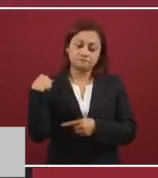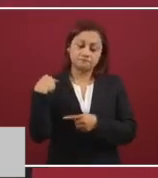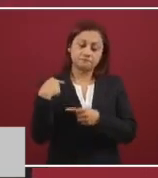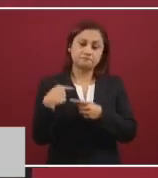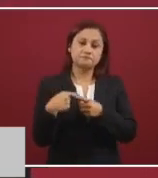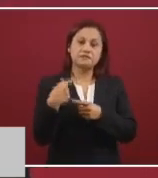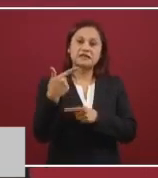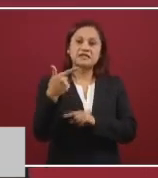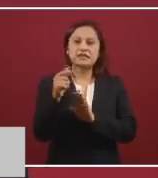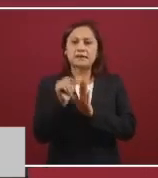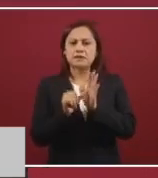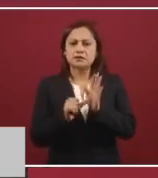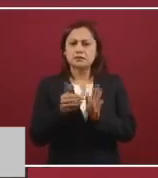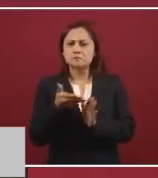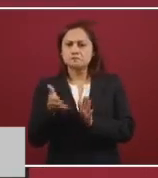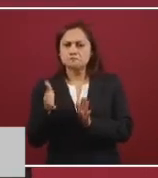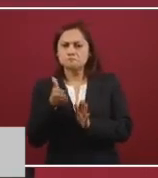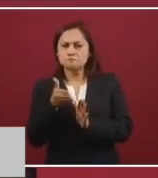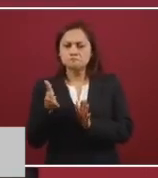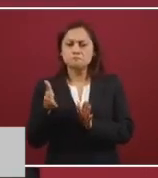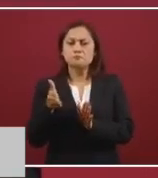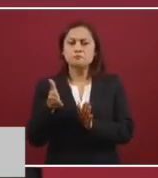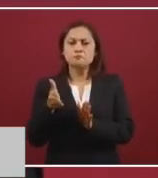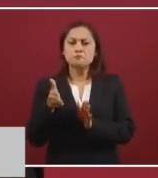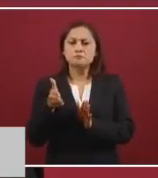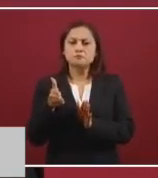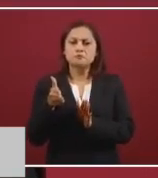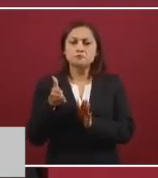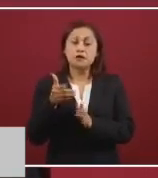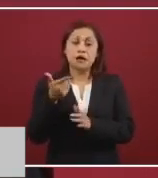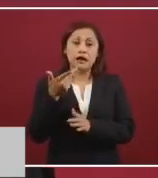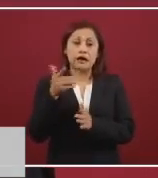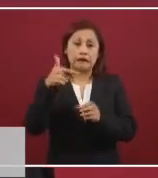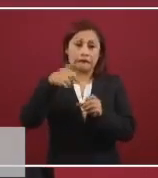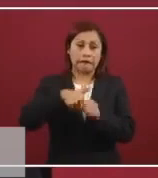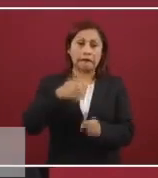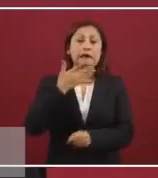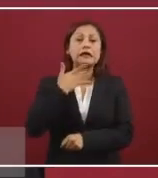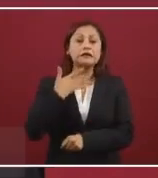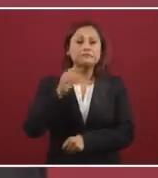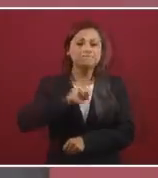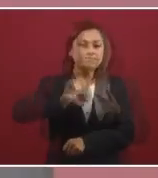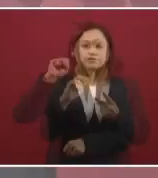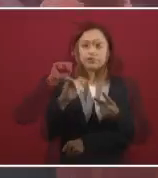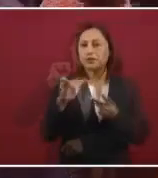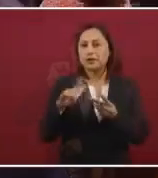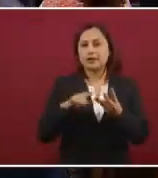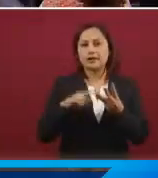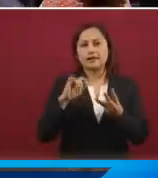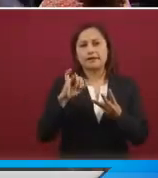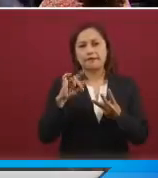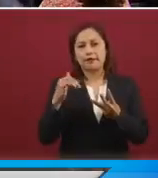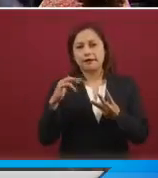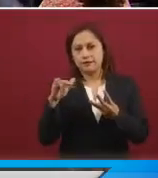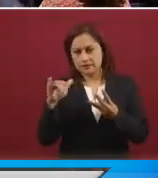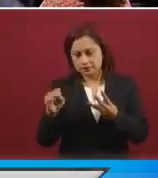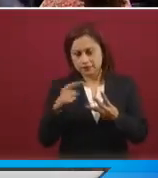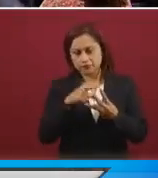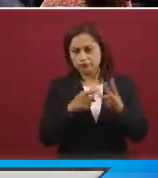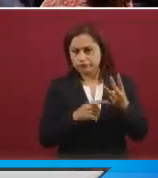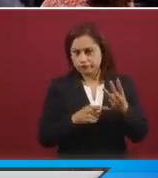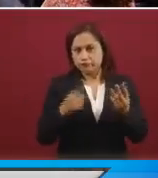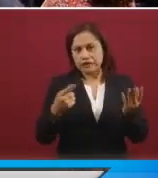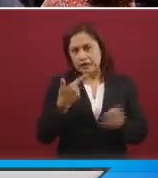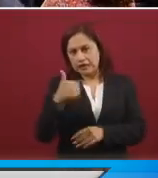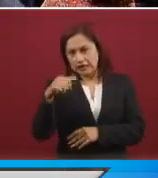Se realizará una nueva subasta de alhajas cuyos fondos se destinarán a comunidades pobres en el país. Precios de las